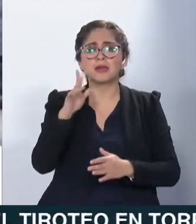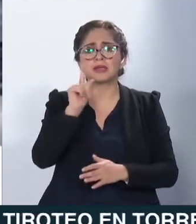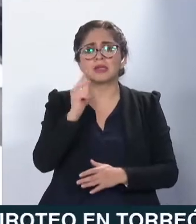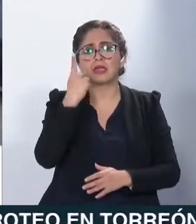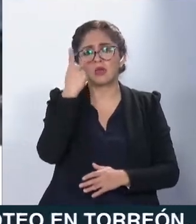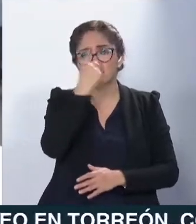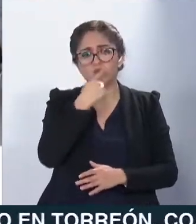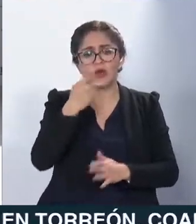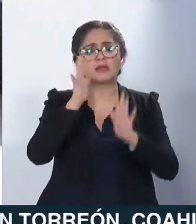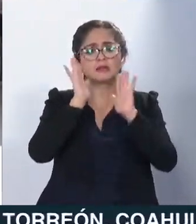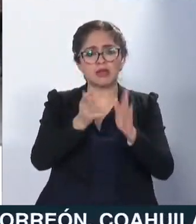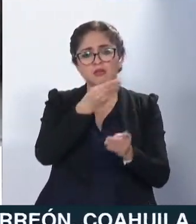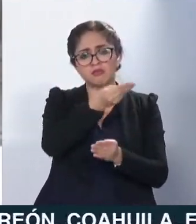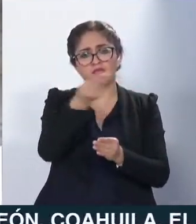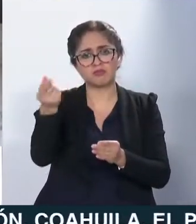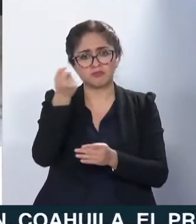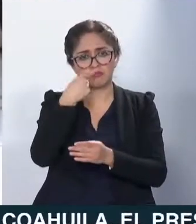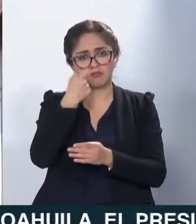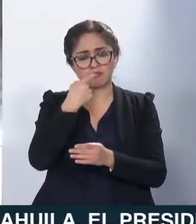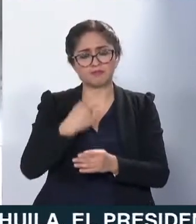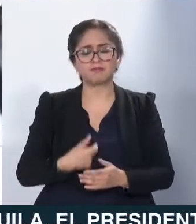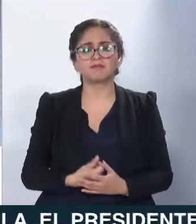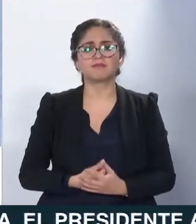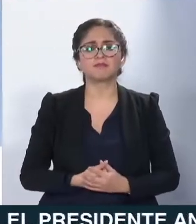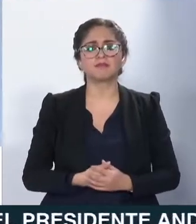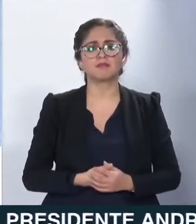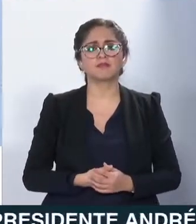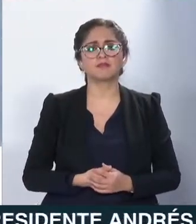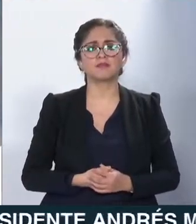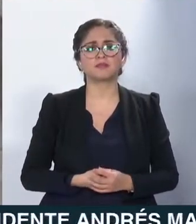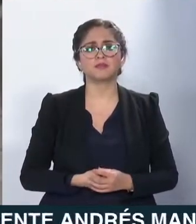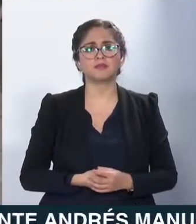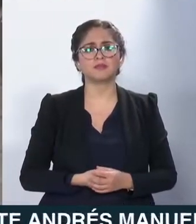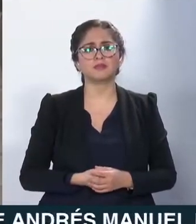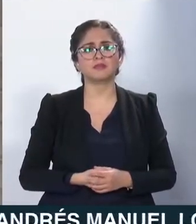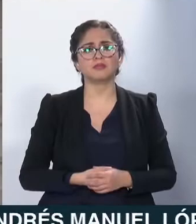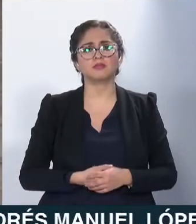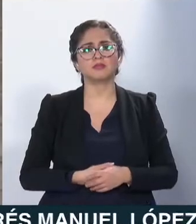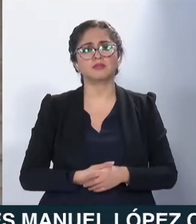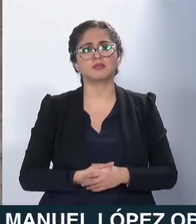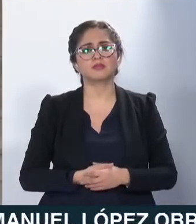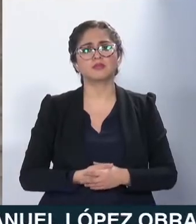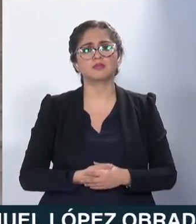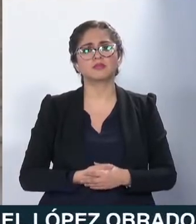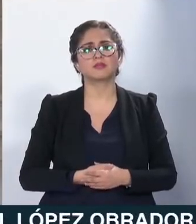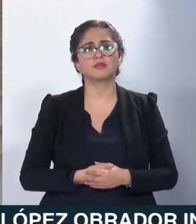72 horas. Con imágenes de Manuel Hernández, Eric Pinto, 21 Noticias.